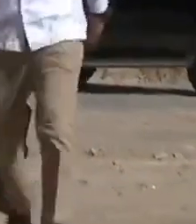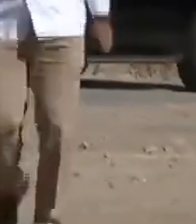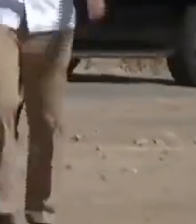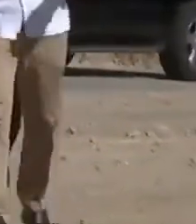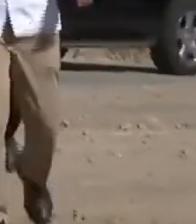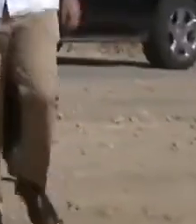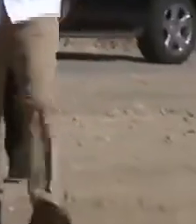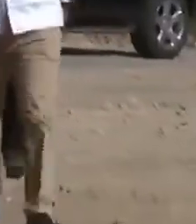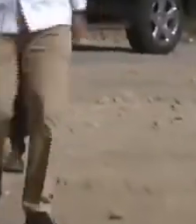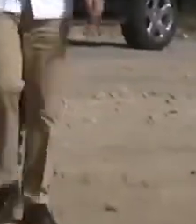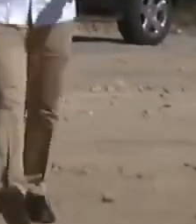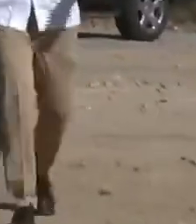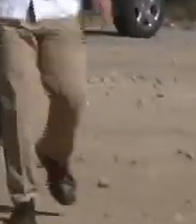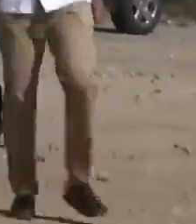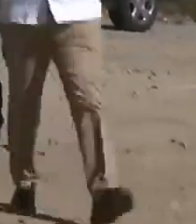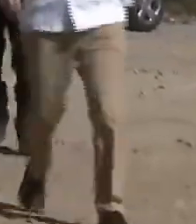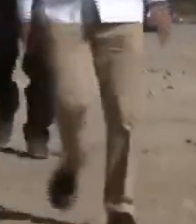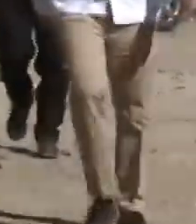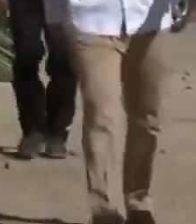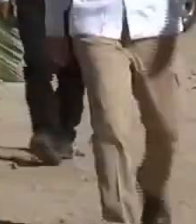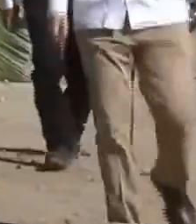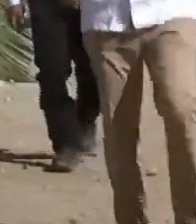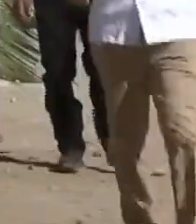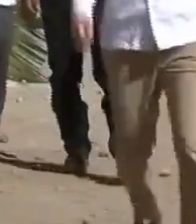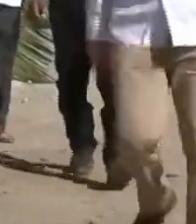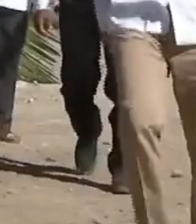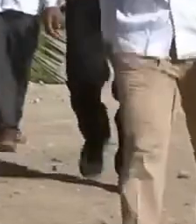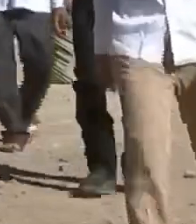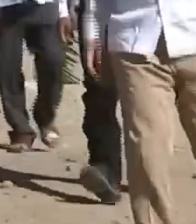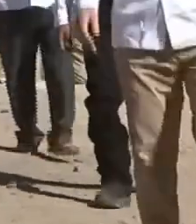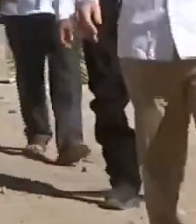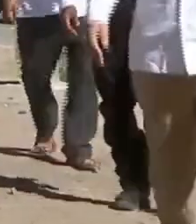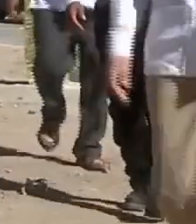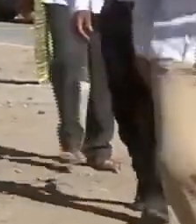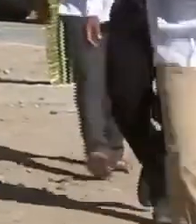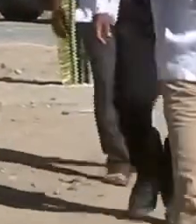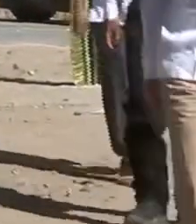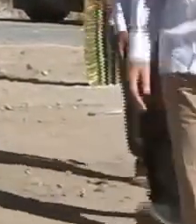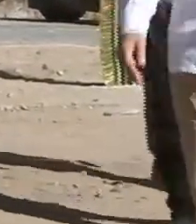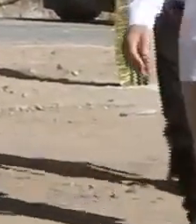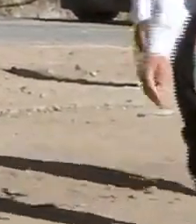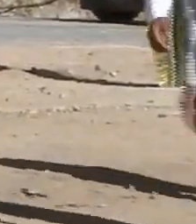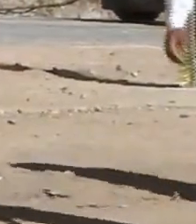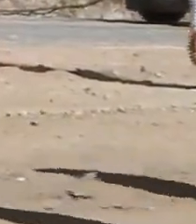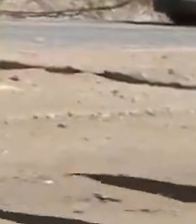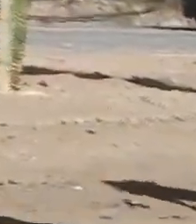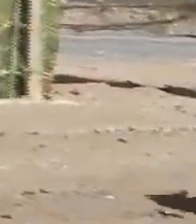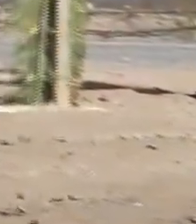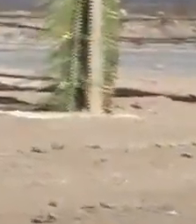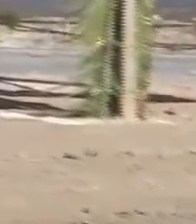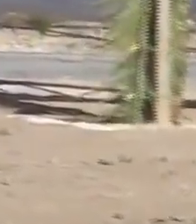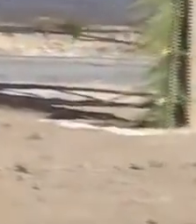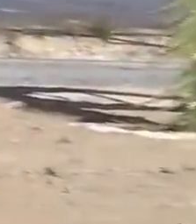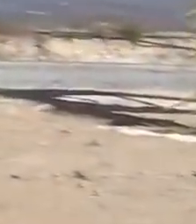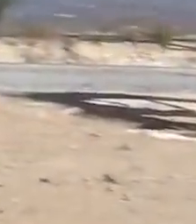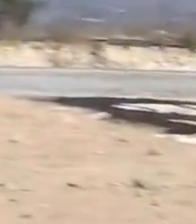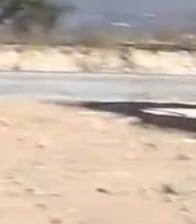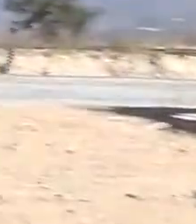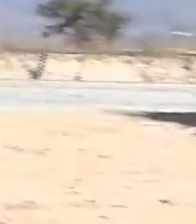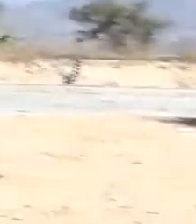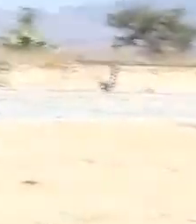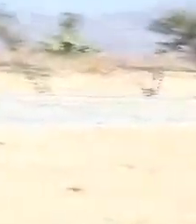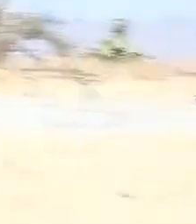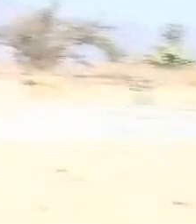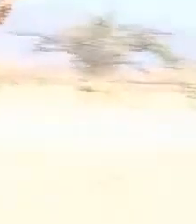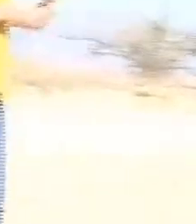Buenos días para todas las personas que nos acompañan. Reciban la más cordial bienvenida al evento Acciones para el Bienestar de